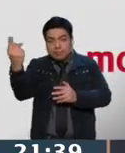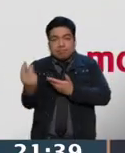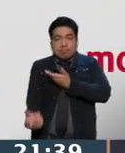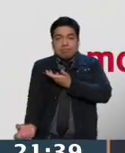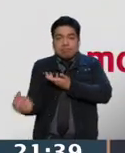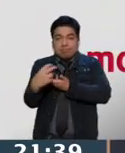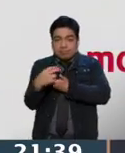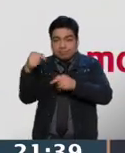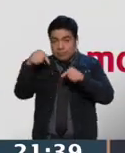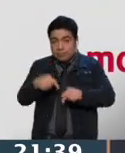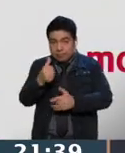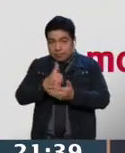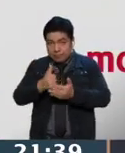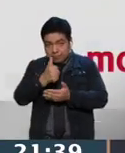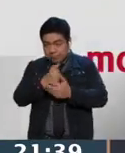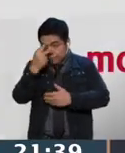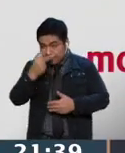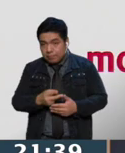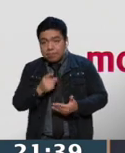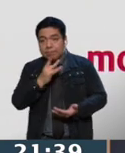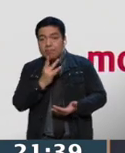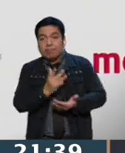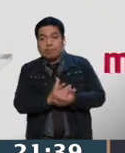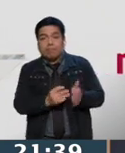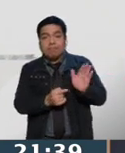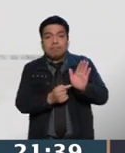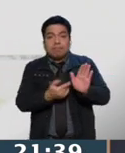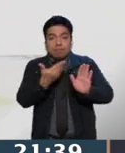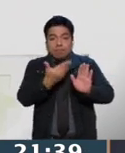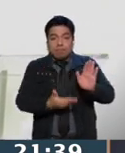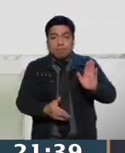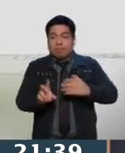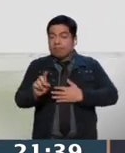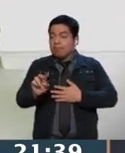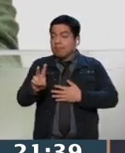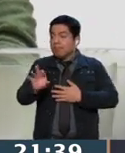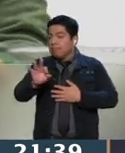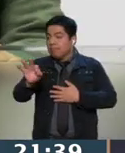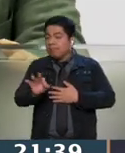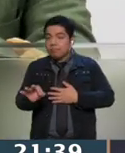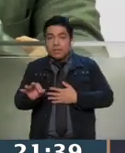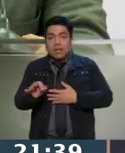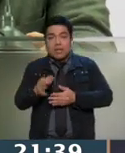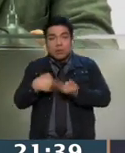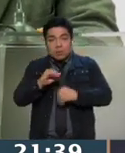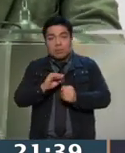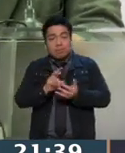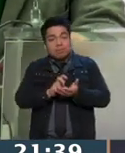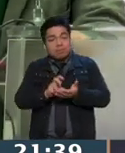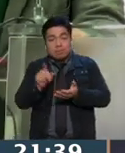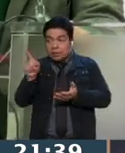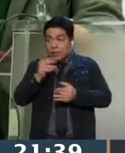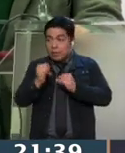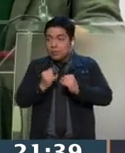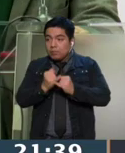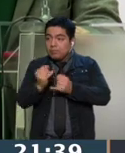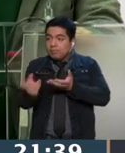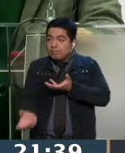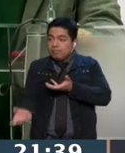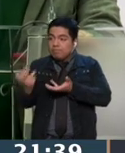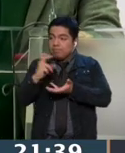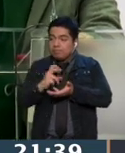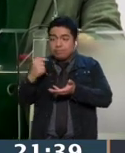más en la Ciudad de México está el 32% de toda la inversión extranjera directa del